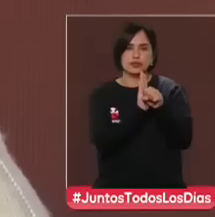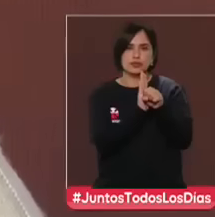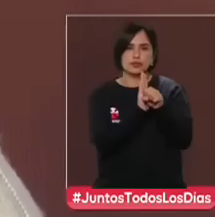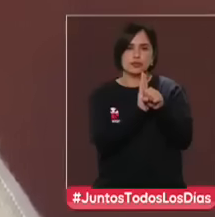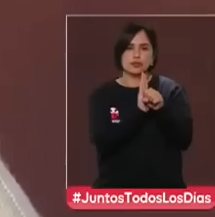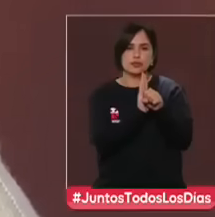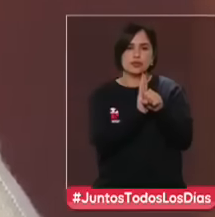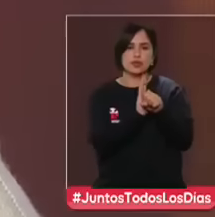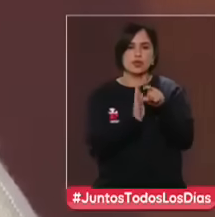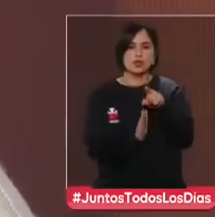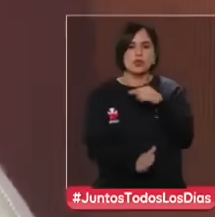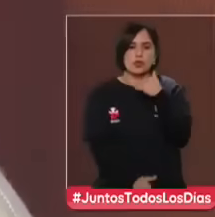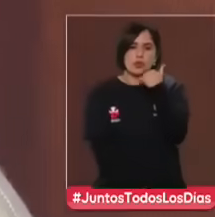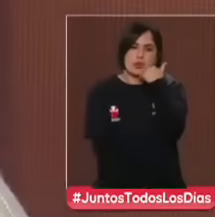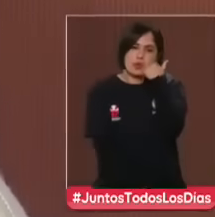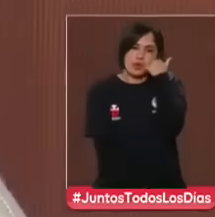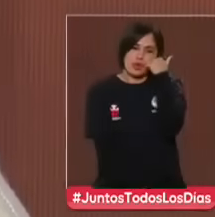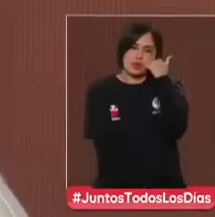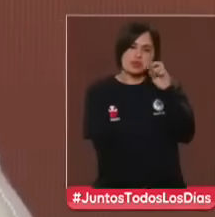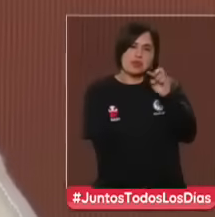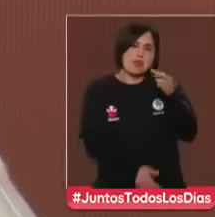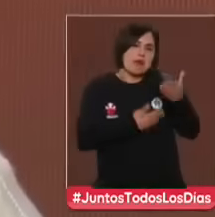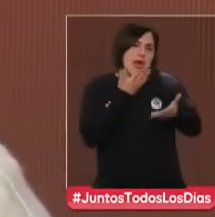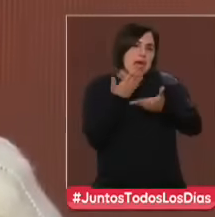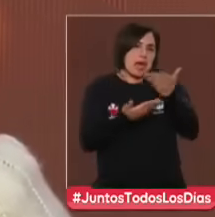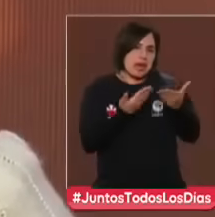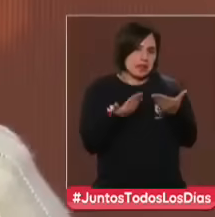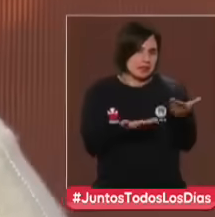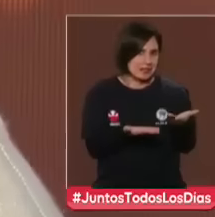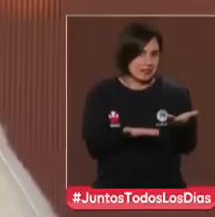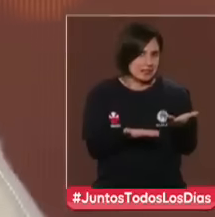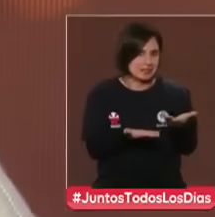que te daba vergüenza que tu papá cantara Te Amaré.